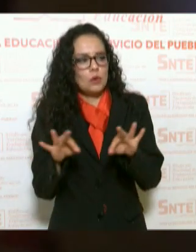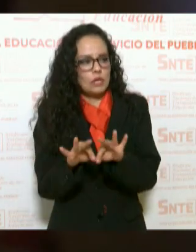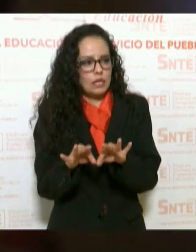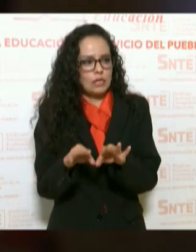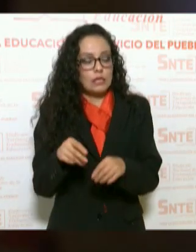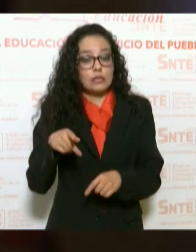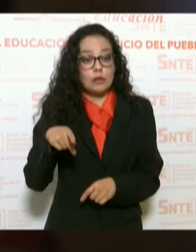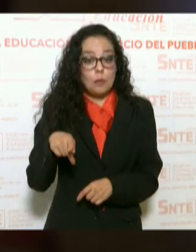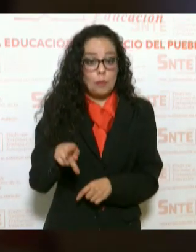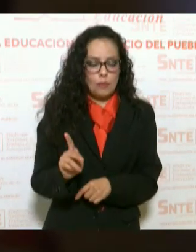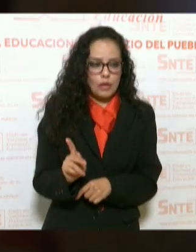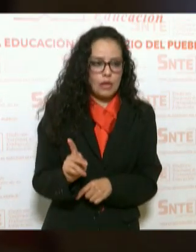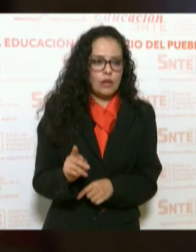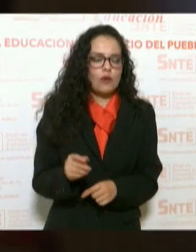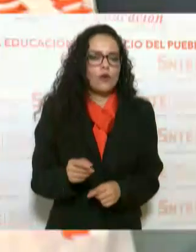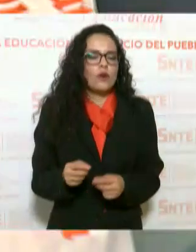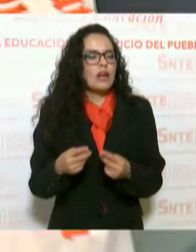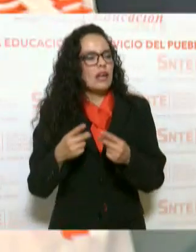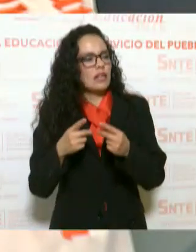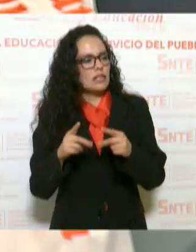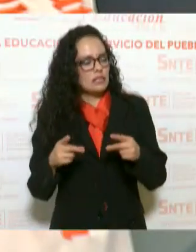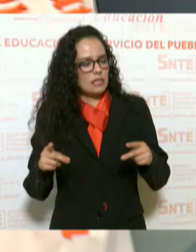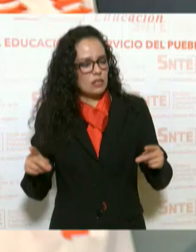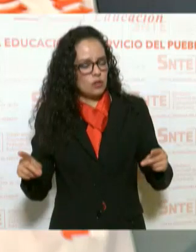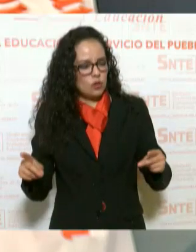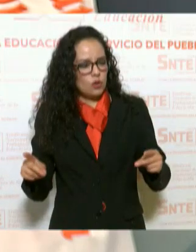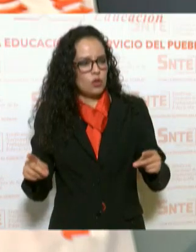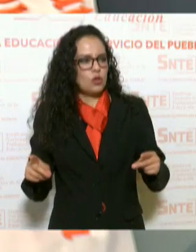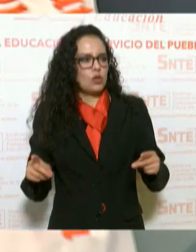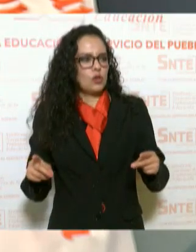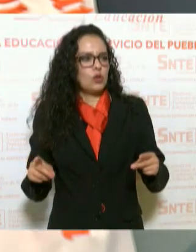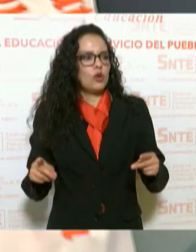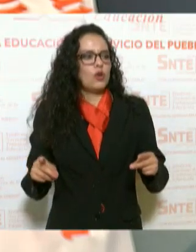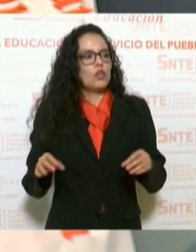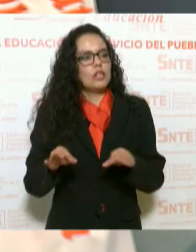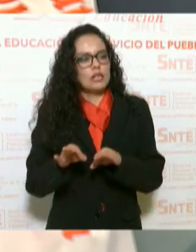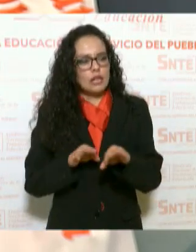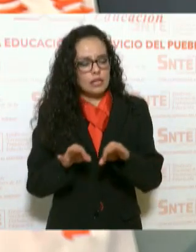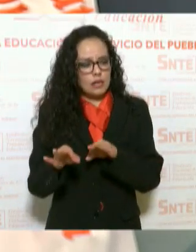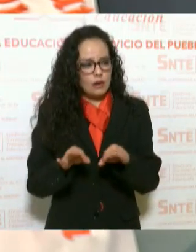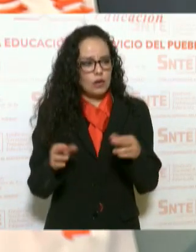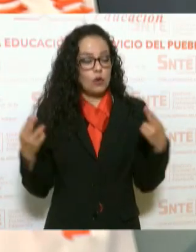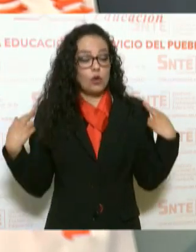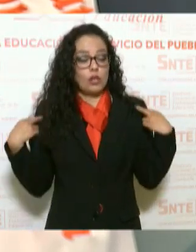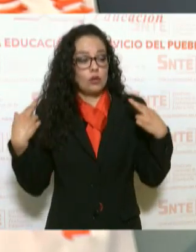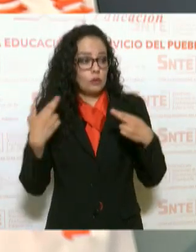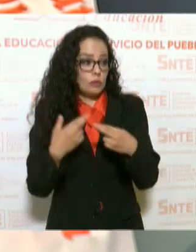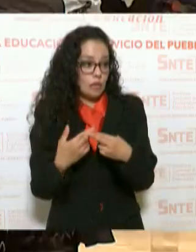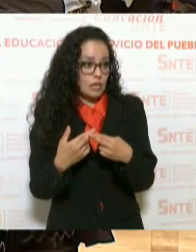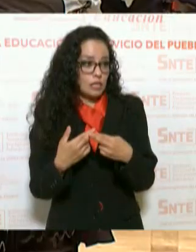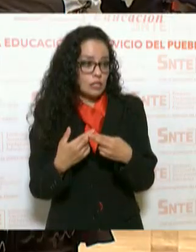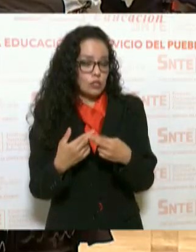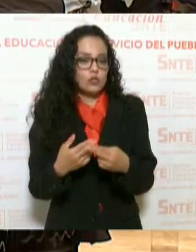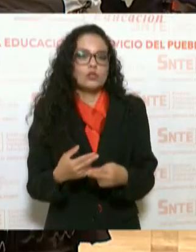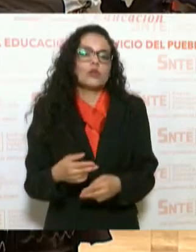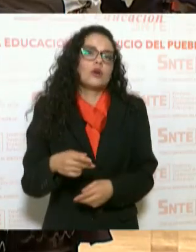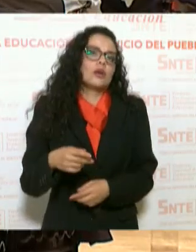no será el esperado si no recibimos los apoyos que nos permitan ejercer la